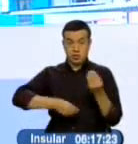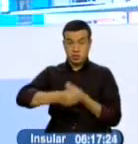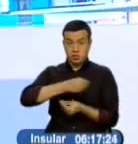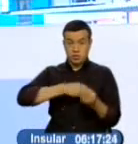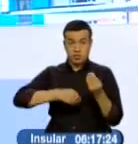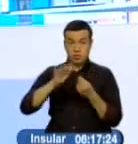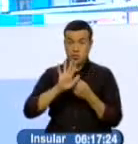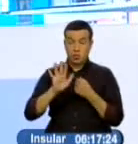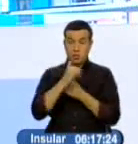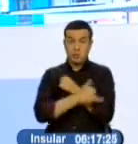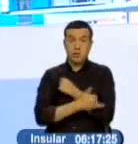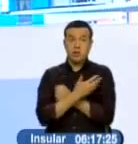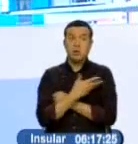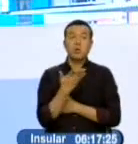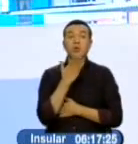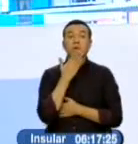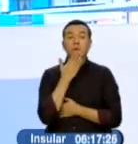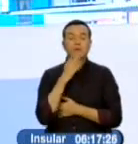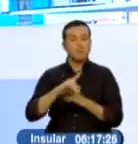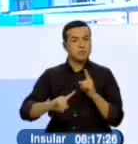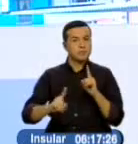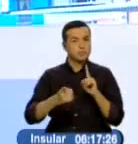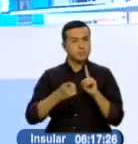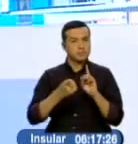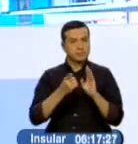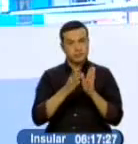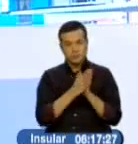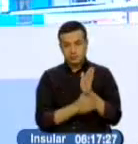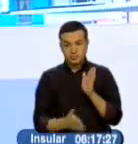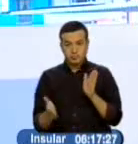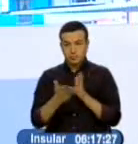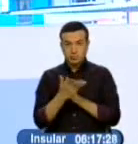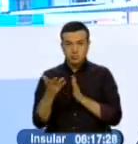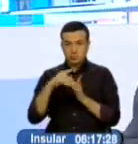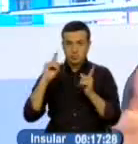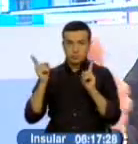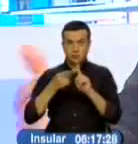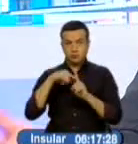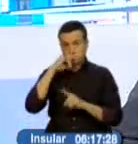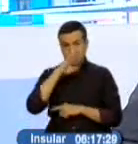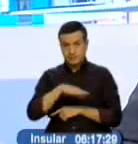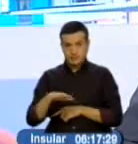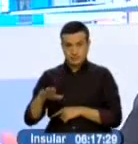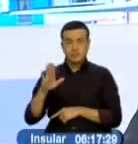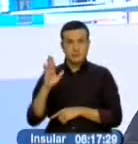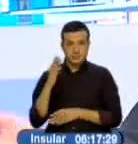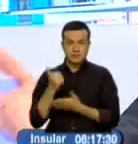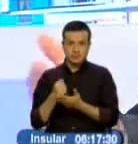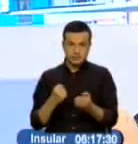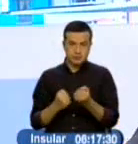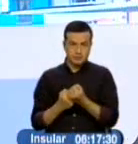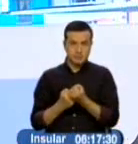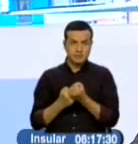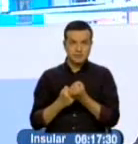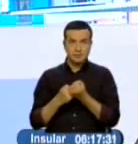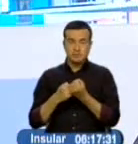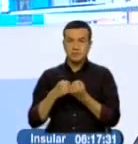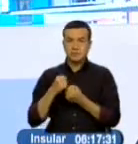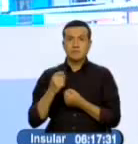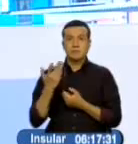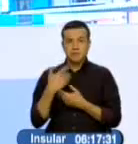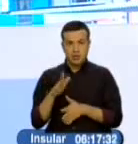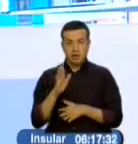realizar un país está justamente en esa primera infancia. Esa es la primera infancia que nosotros recibimos ya en el sistema